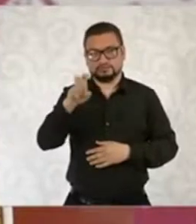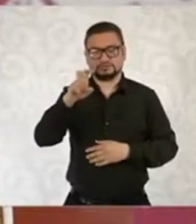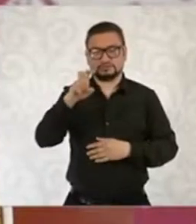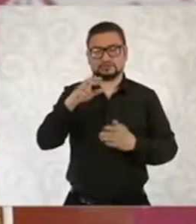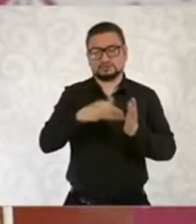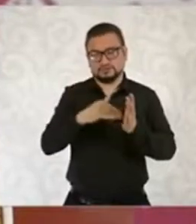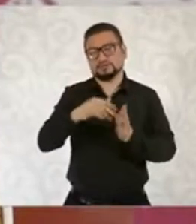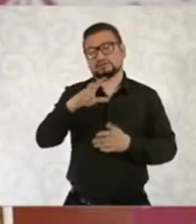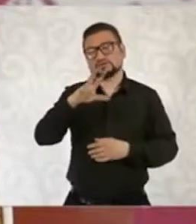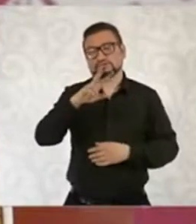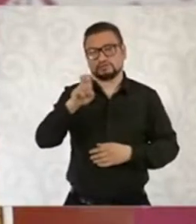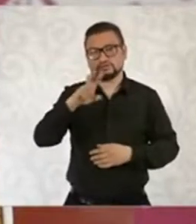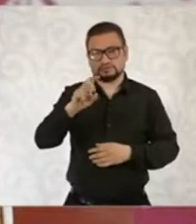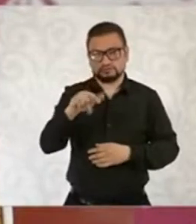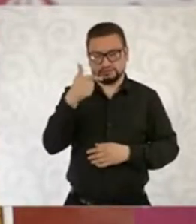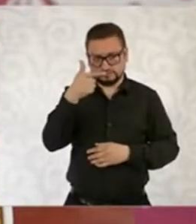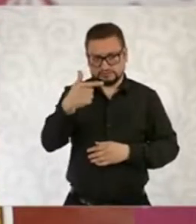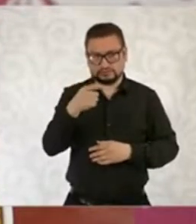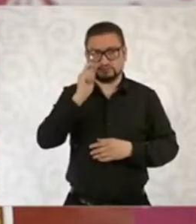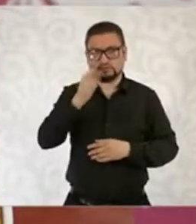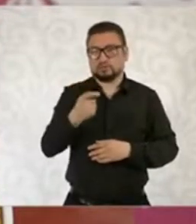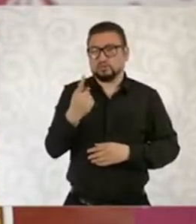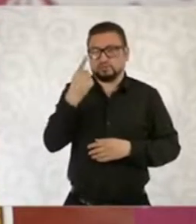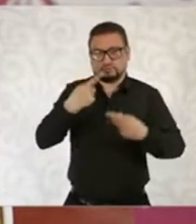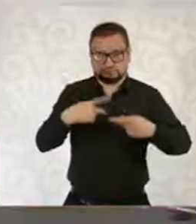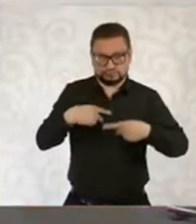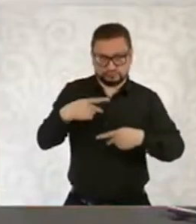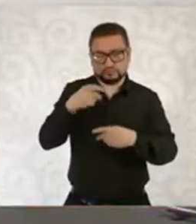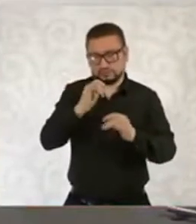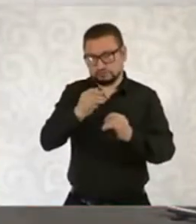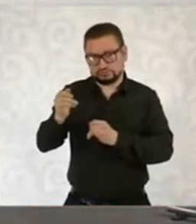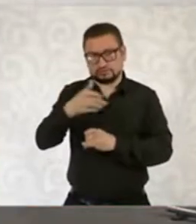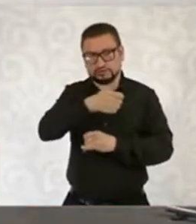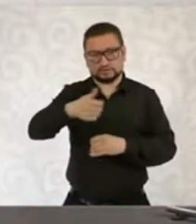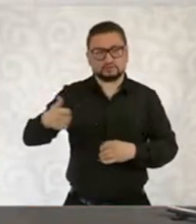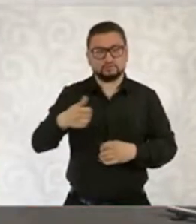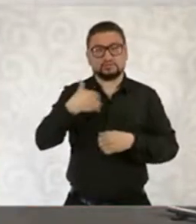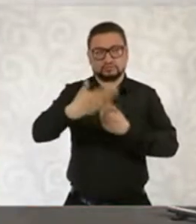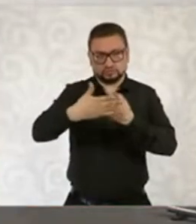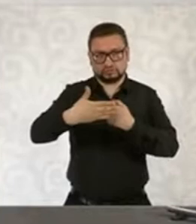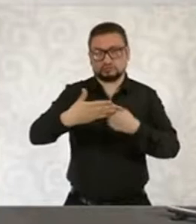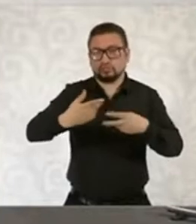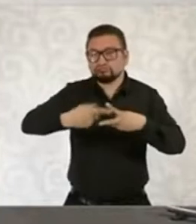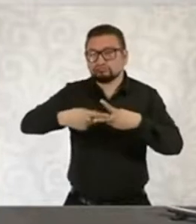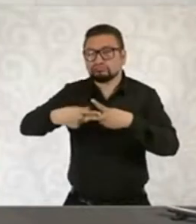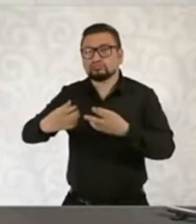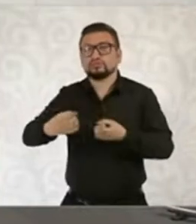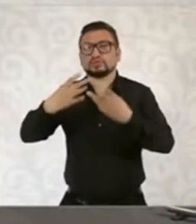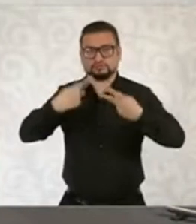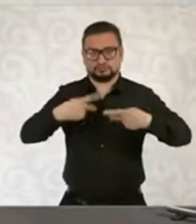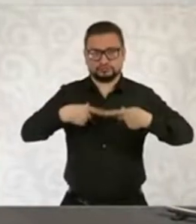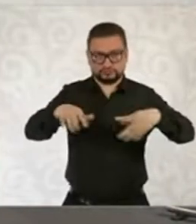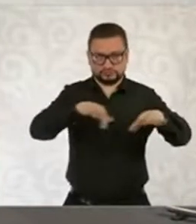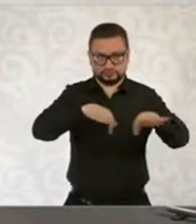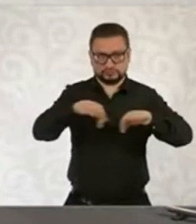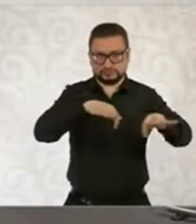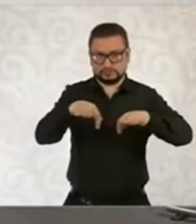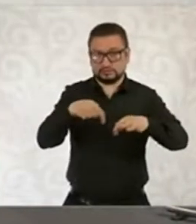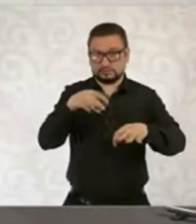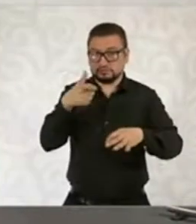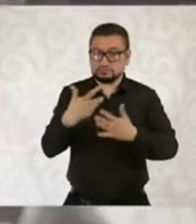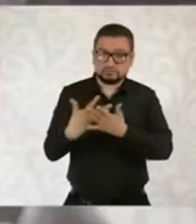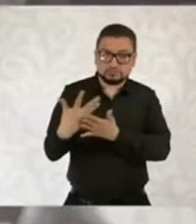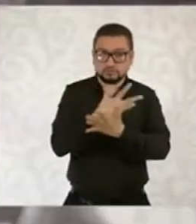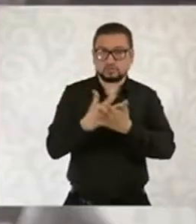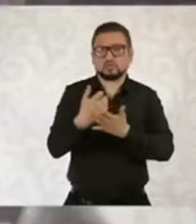1.046.237 corresponden a registros únicos. En los próximos días se tendrá el número de personas trabajadoras que han alcanzado el